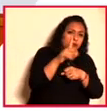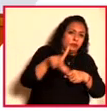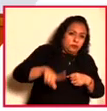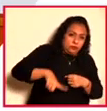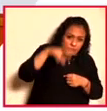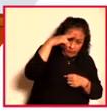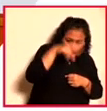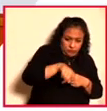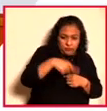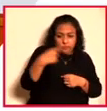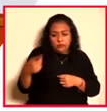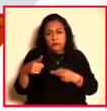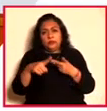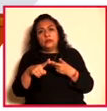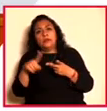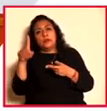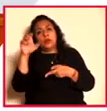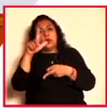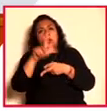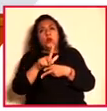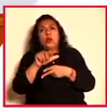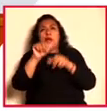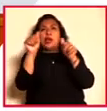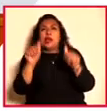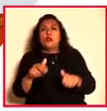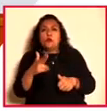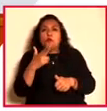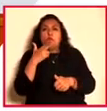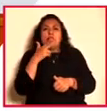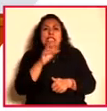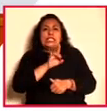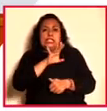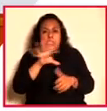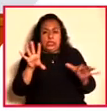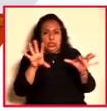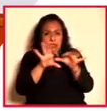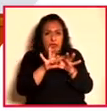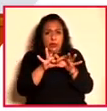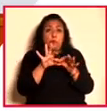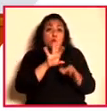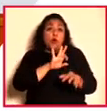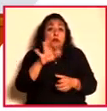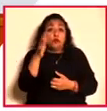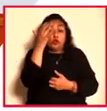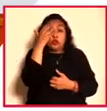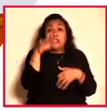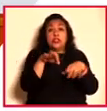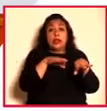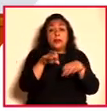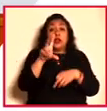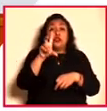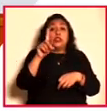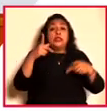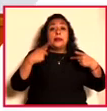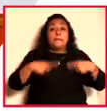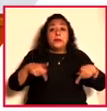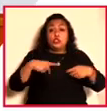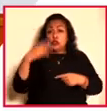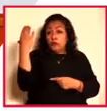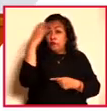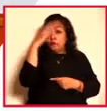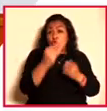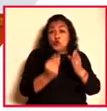y el Ministerio de las Culturas, las Artes y el Patrimonio de Chile, que ahora nos permiten conocer el trabajo de 30 fotógrafos emergentes de